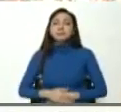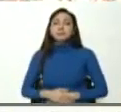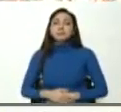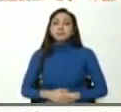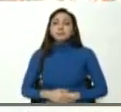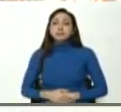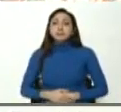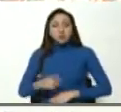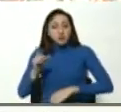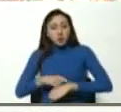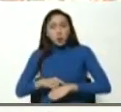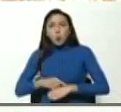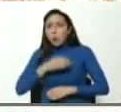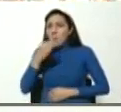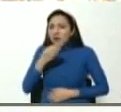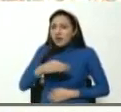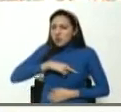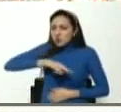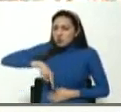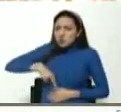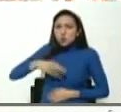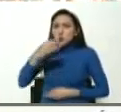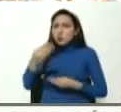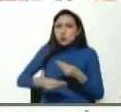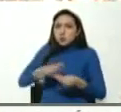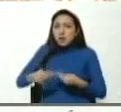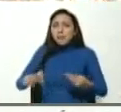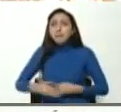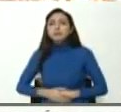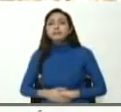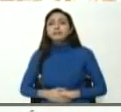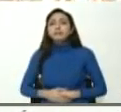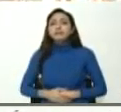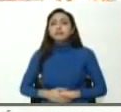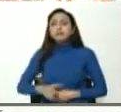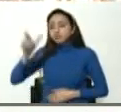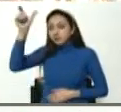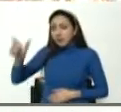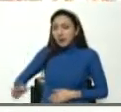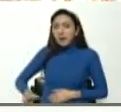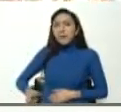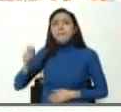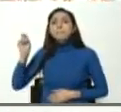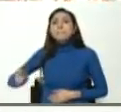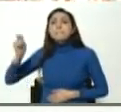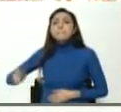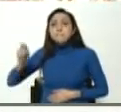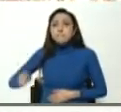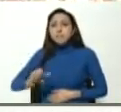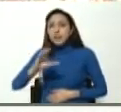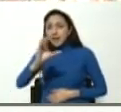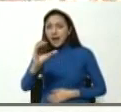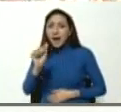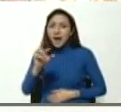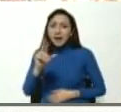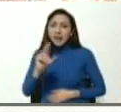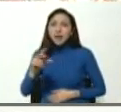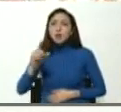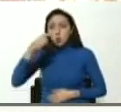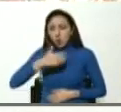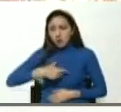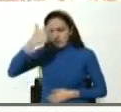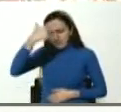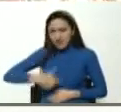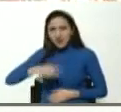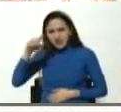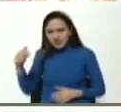en horas del mediodía nos tocó a pedro carreño diputado pedro carreño y a mí en